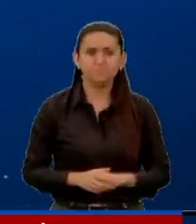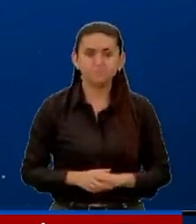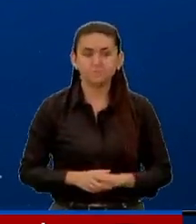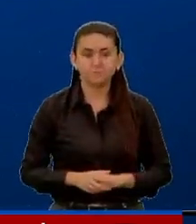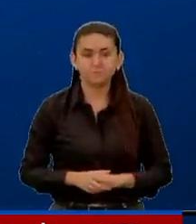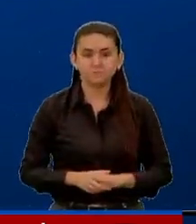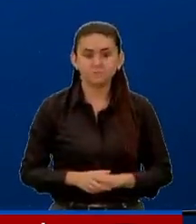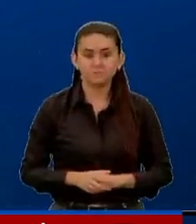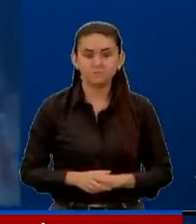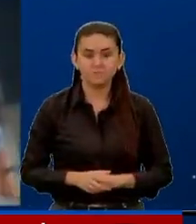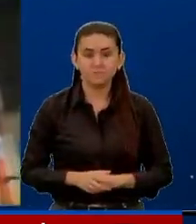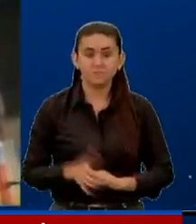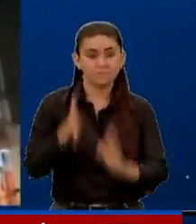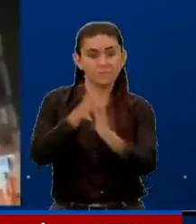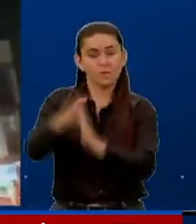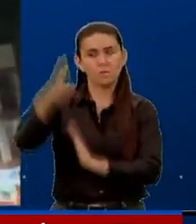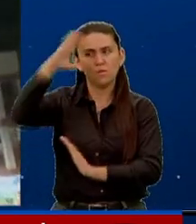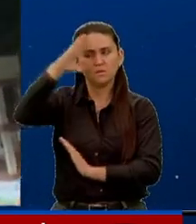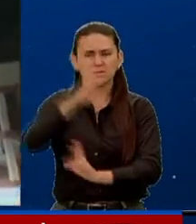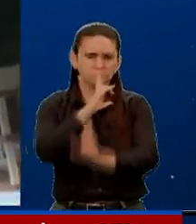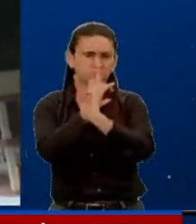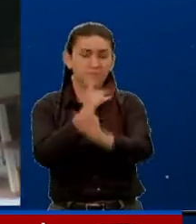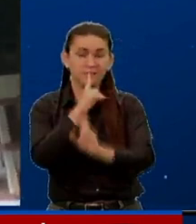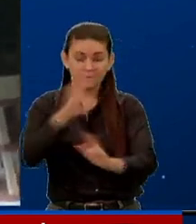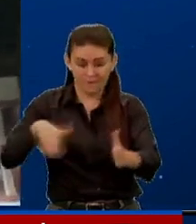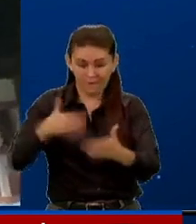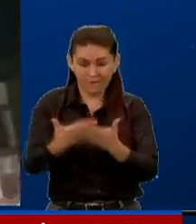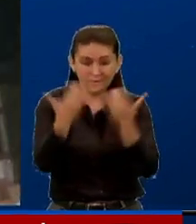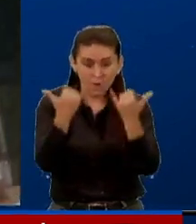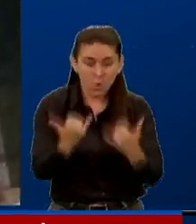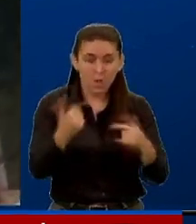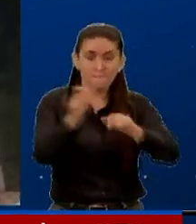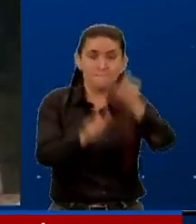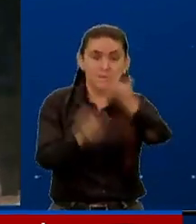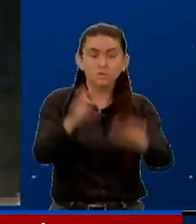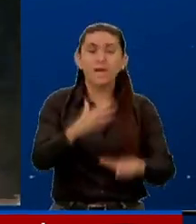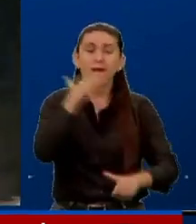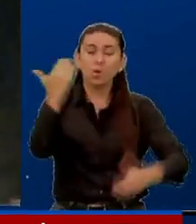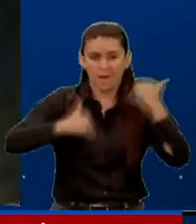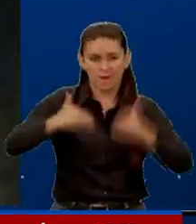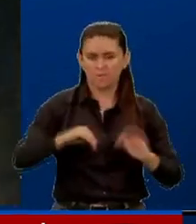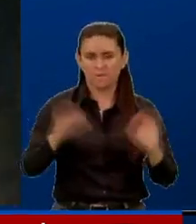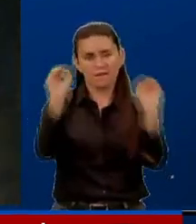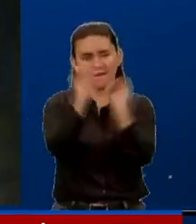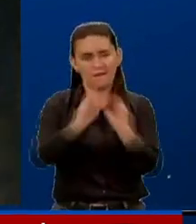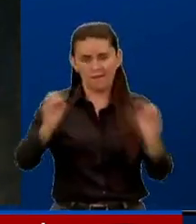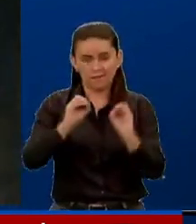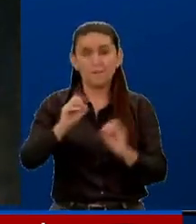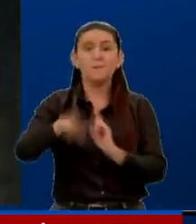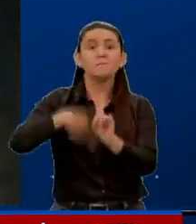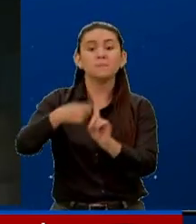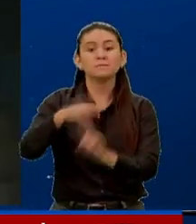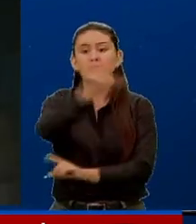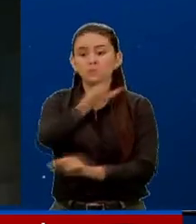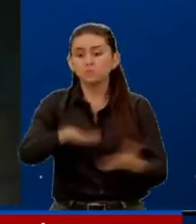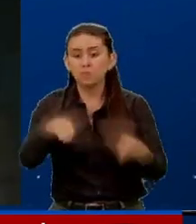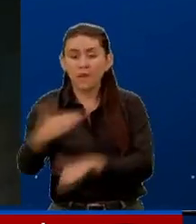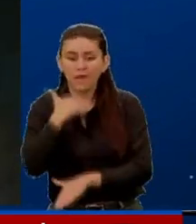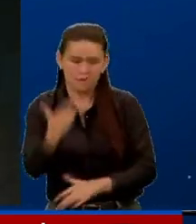aquí el balance que han entregado las autoridades es que hasta el momento no se registran personas heridas ni tampoco personas fallecidas,